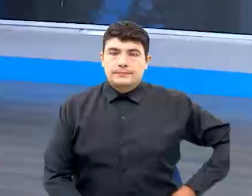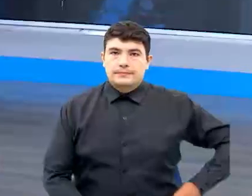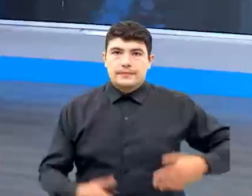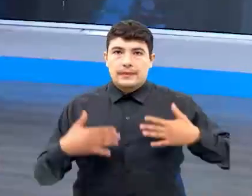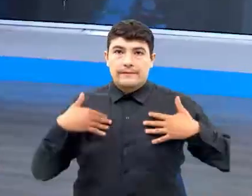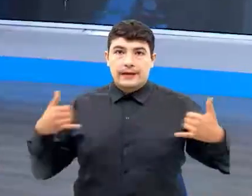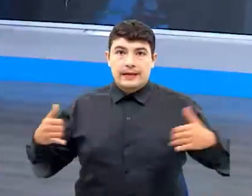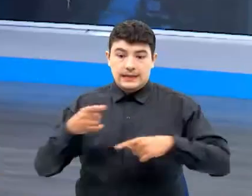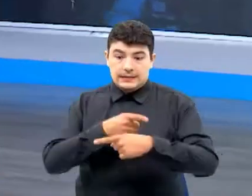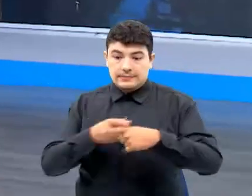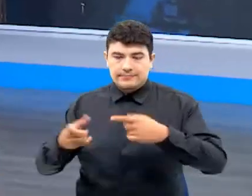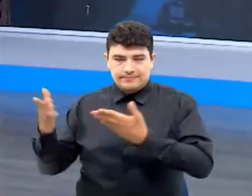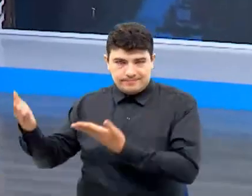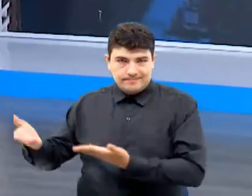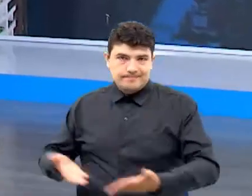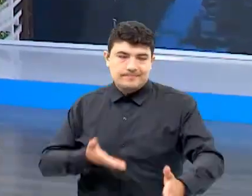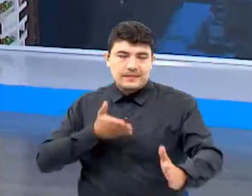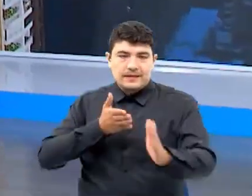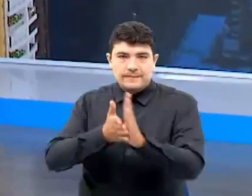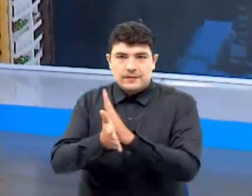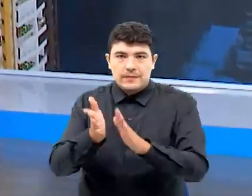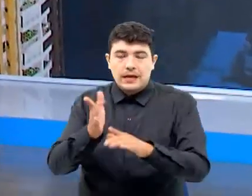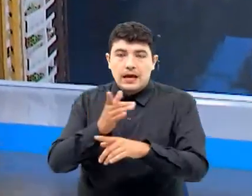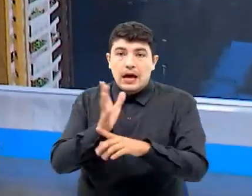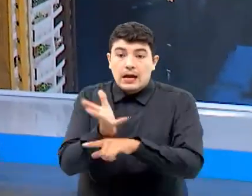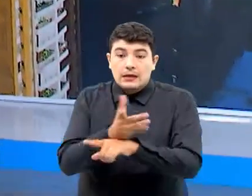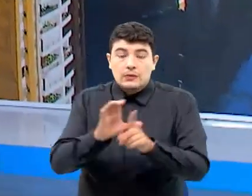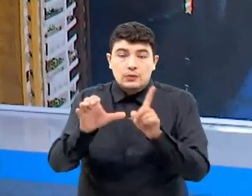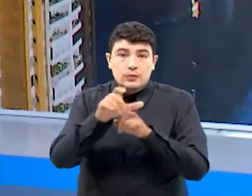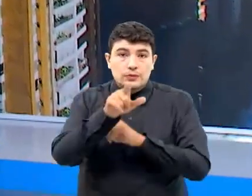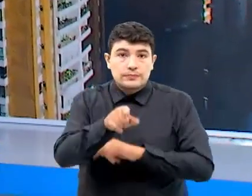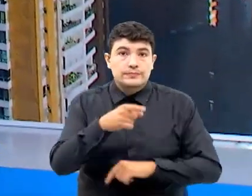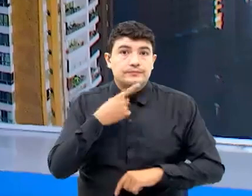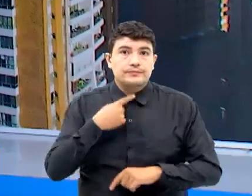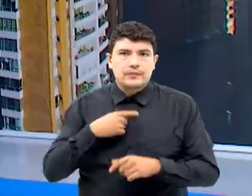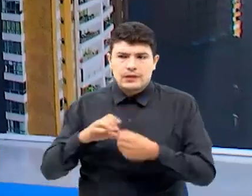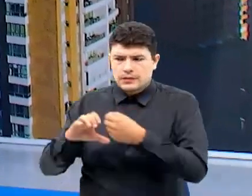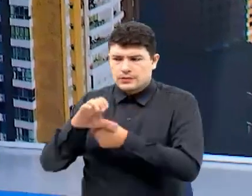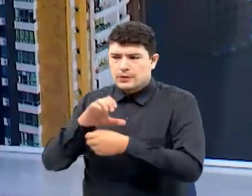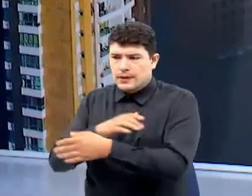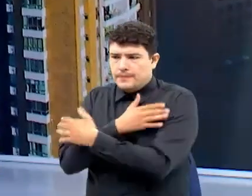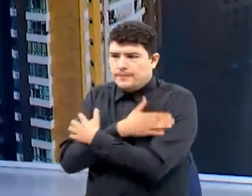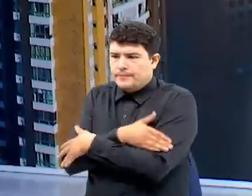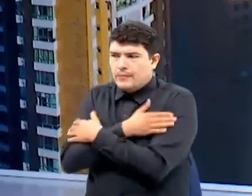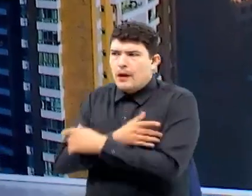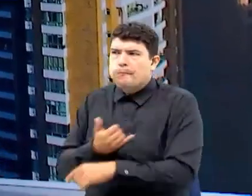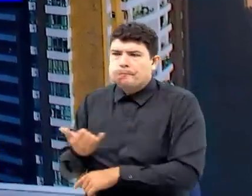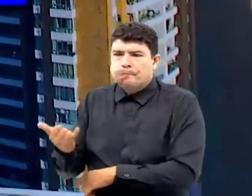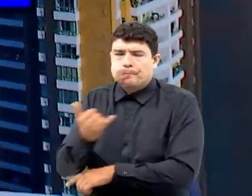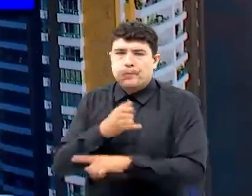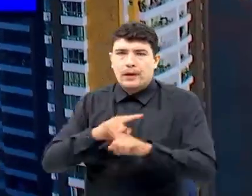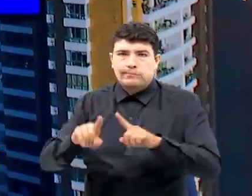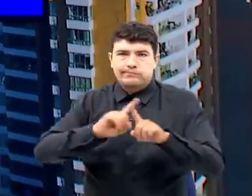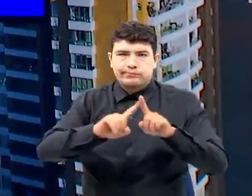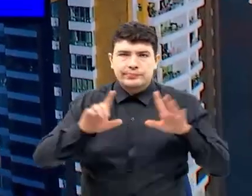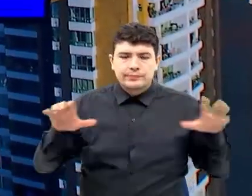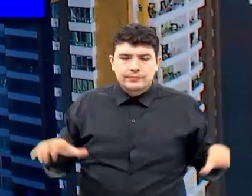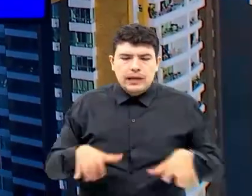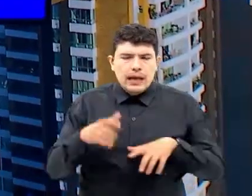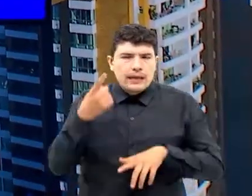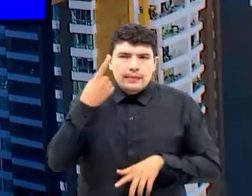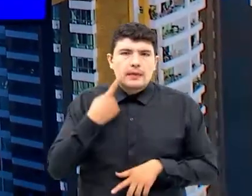feliz semana, bienvenidos a las noticias del entretenimiento. En Pamplona se desarrollan diferentes actividades para celebrar el Día del